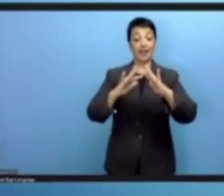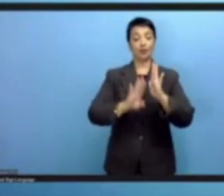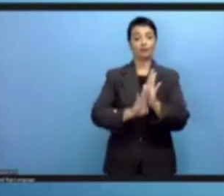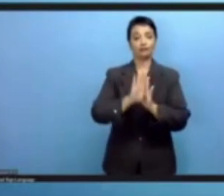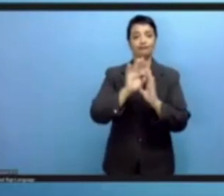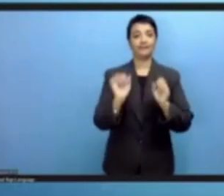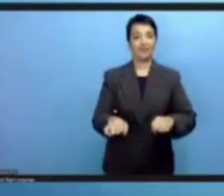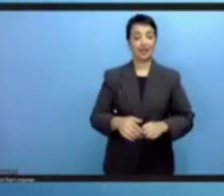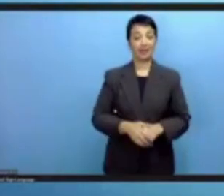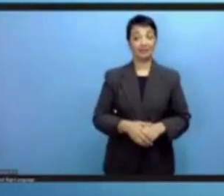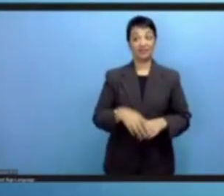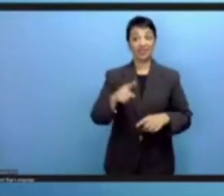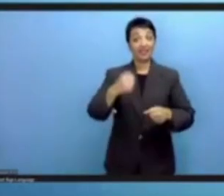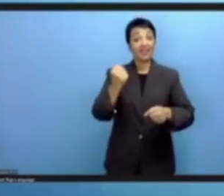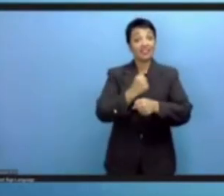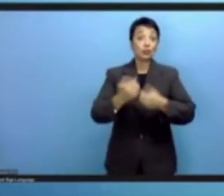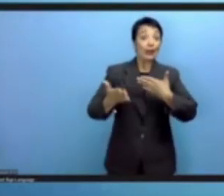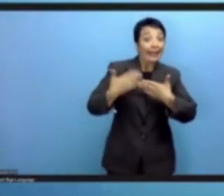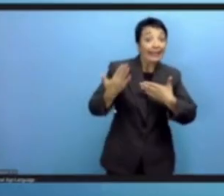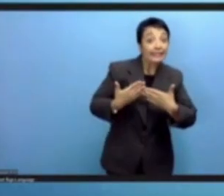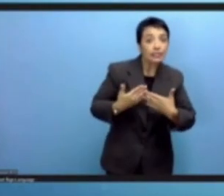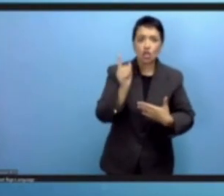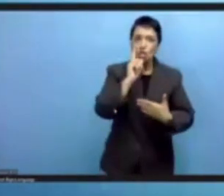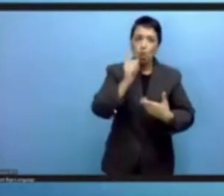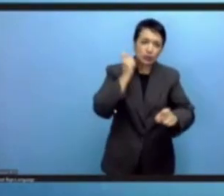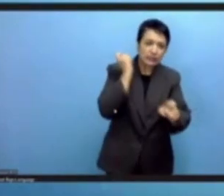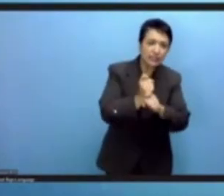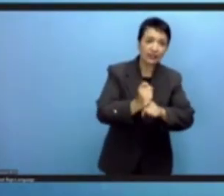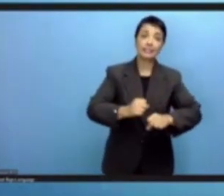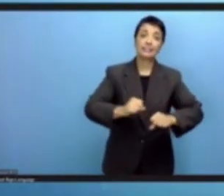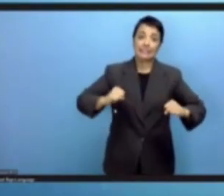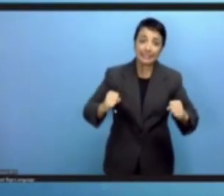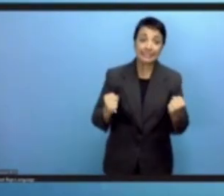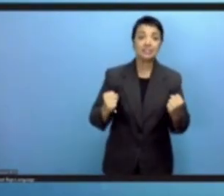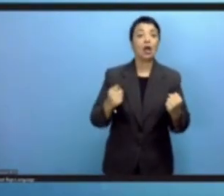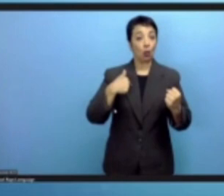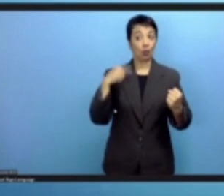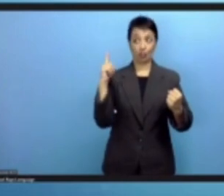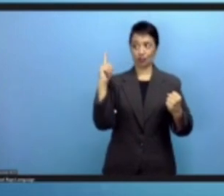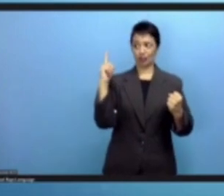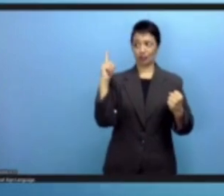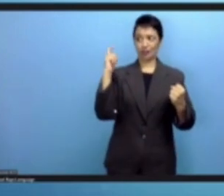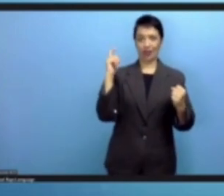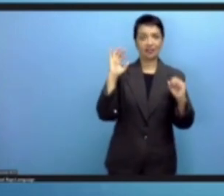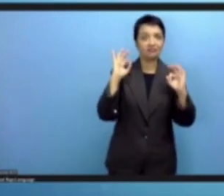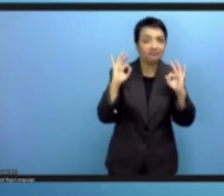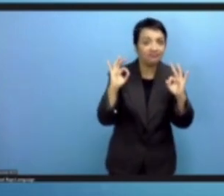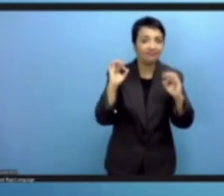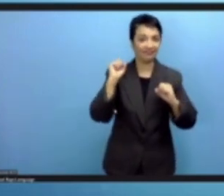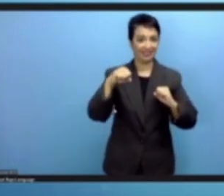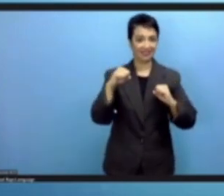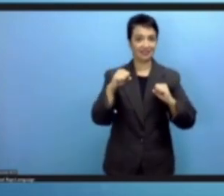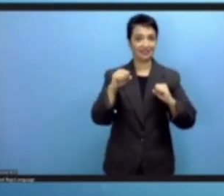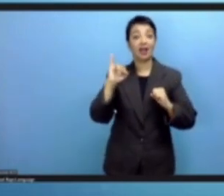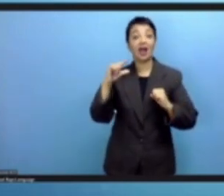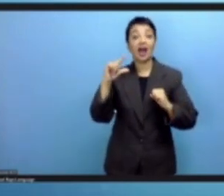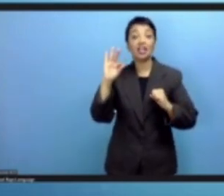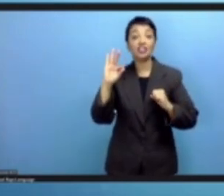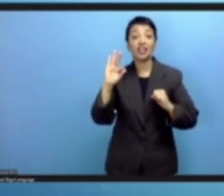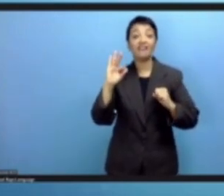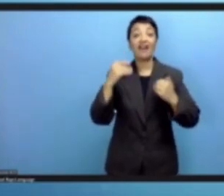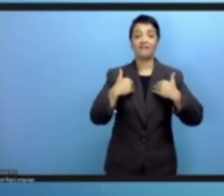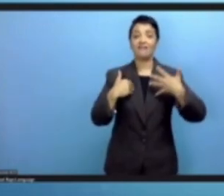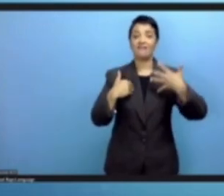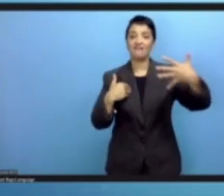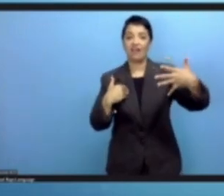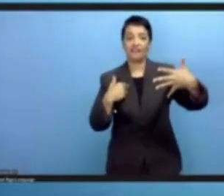las redes de tecnología es una tarea importante y hemos empezado bien aquí este